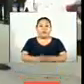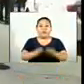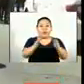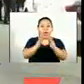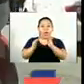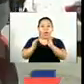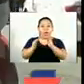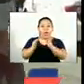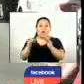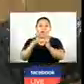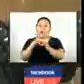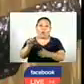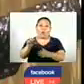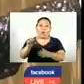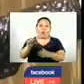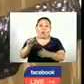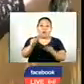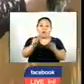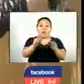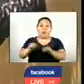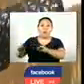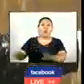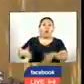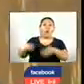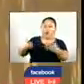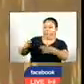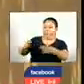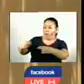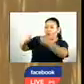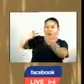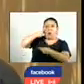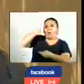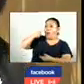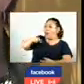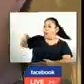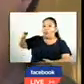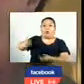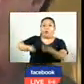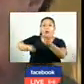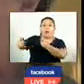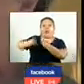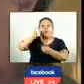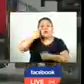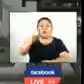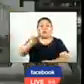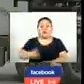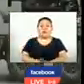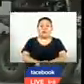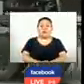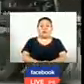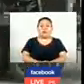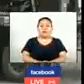piden que los reubiquen ¿Cómo van a abrir la frontera? ¿Por dónde van a entrar los peatonales? El interés por